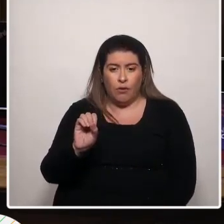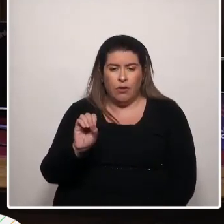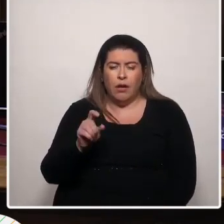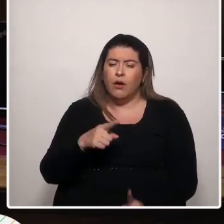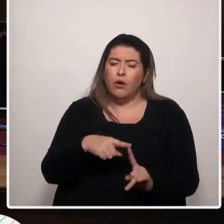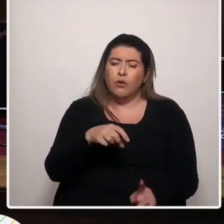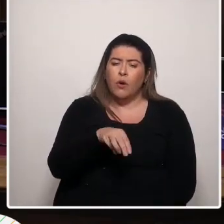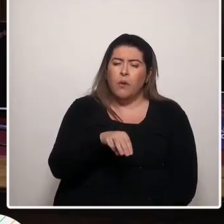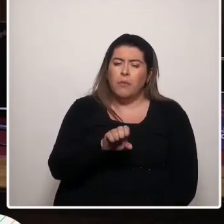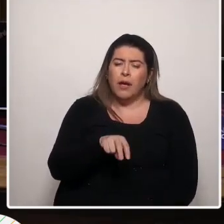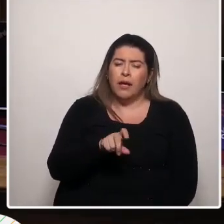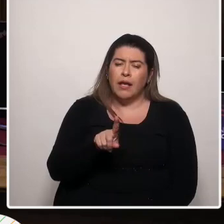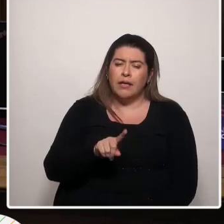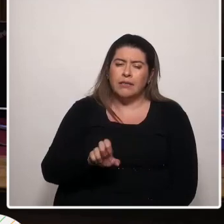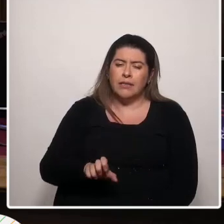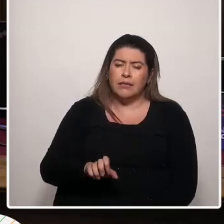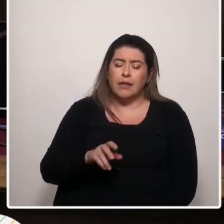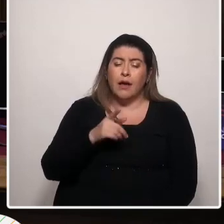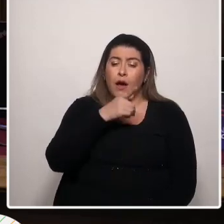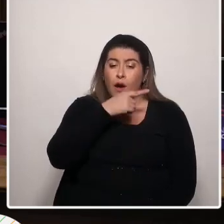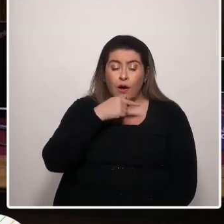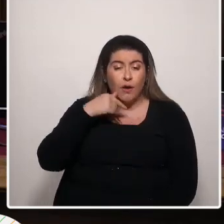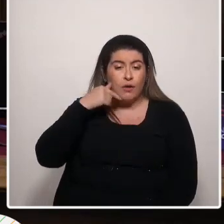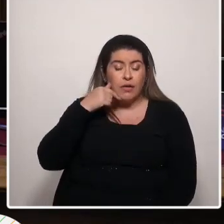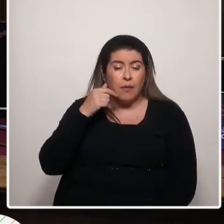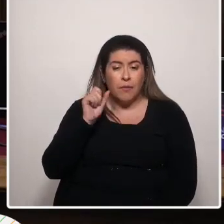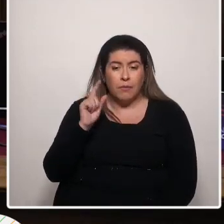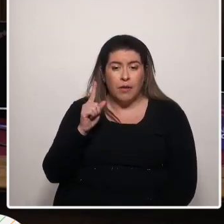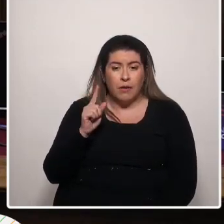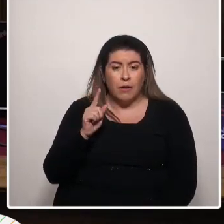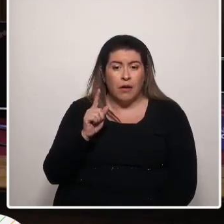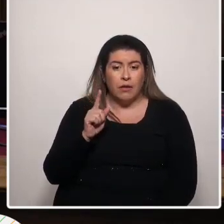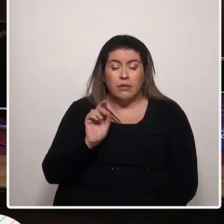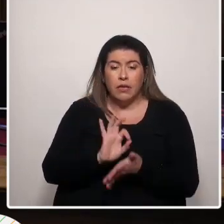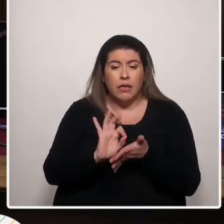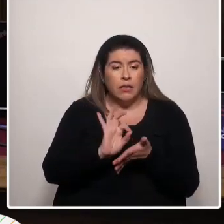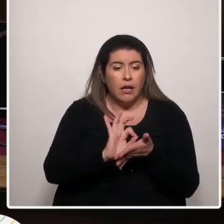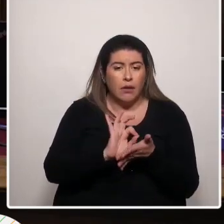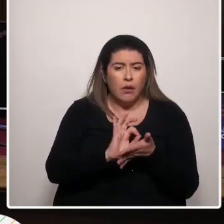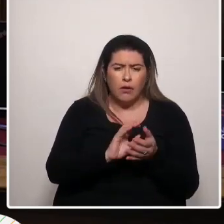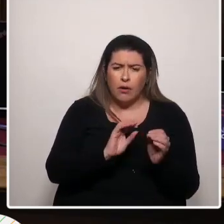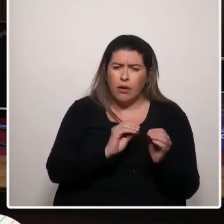Meneses. En primer lugar, Rosa Catrileo. Señor secretario, aquí también. Muy bien.